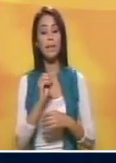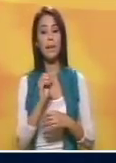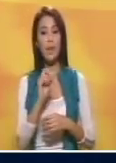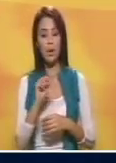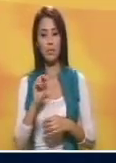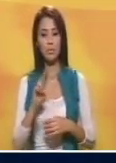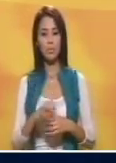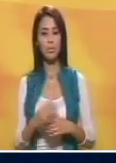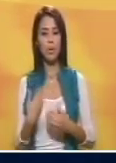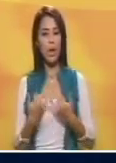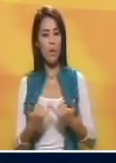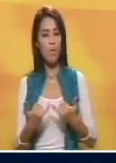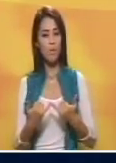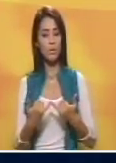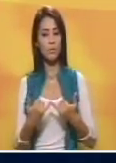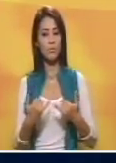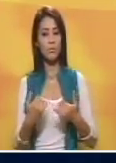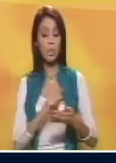apenas acabamos de enviar